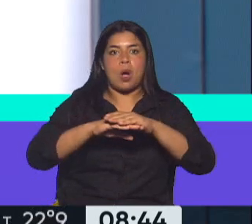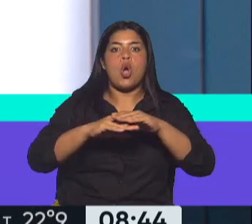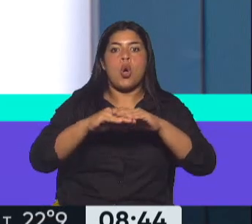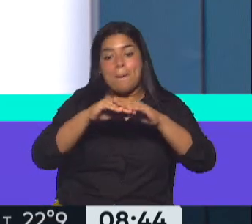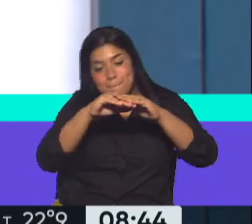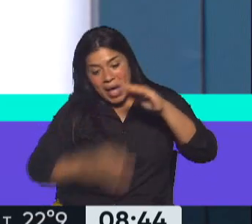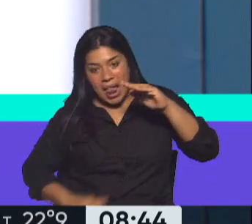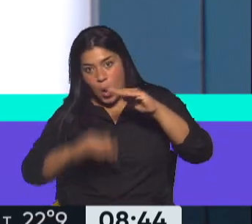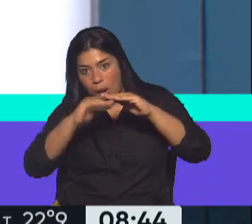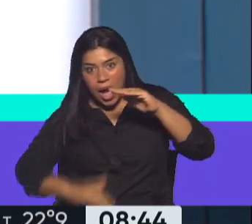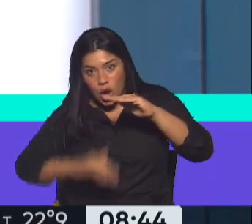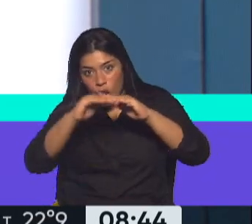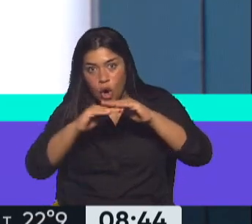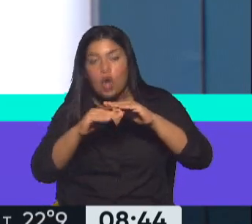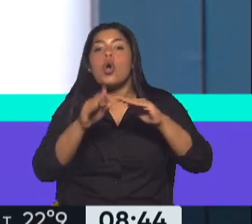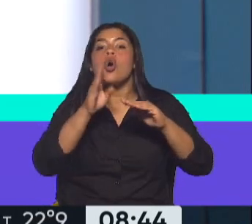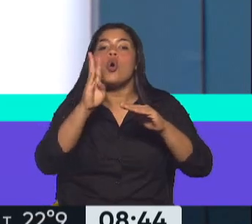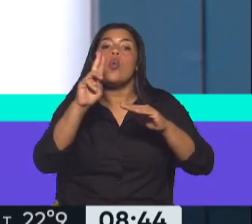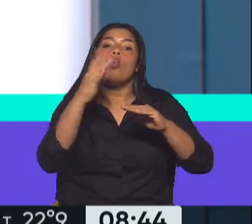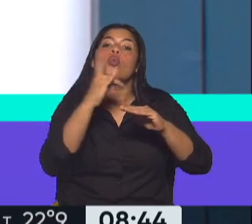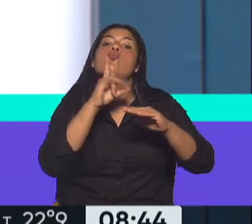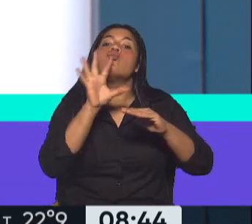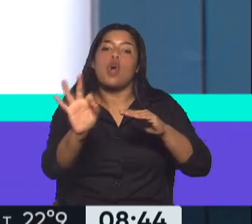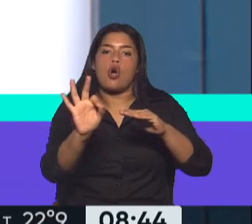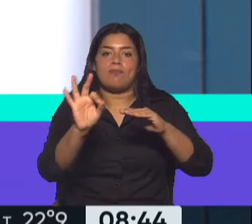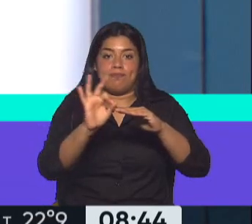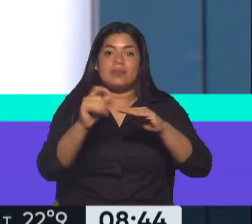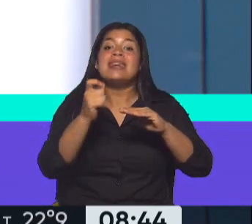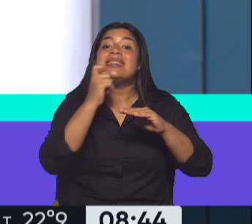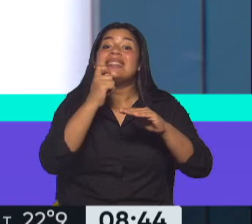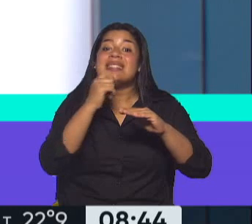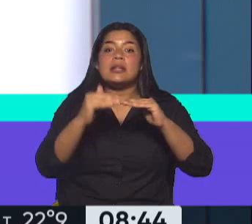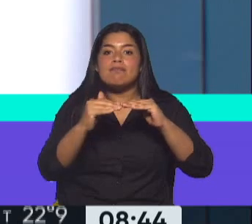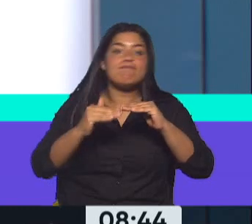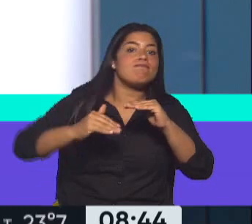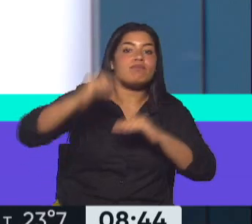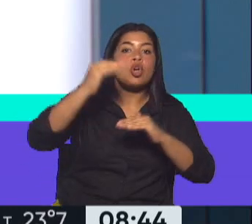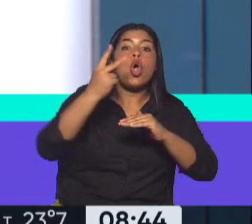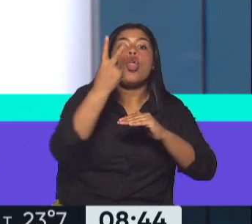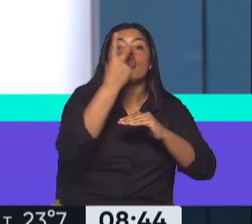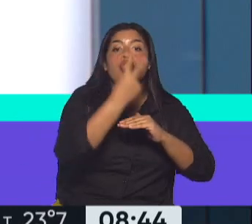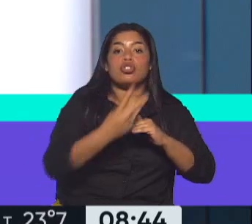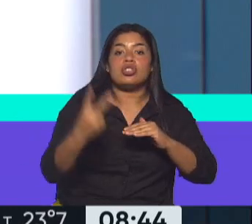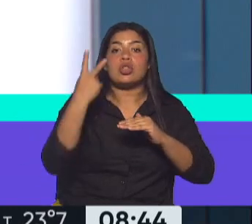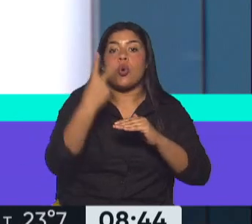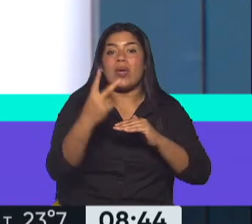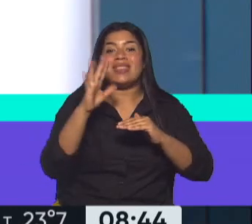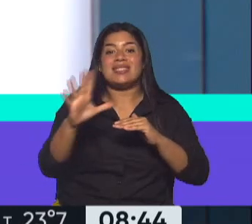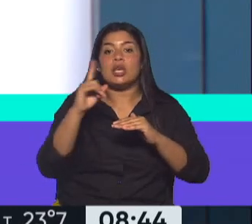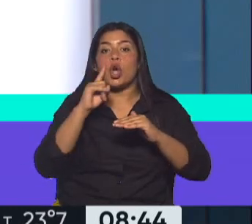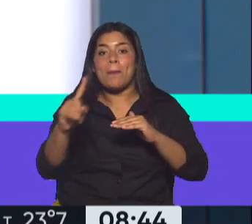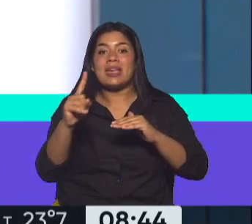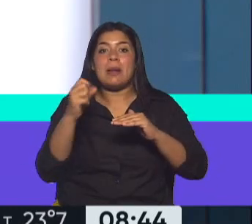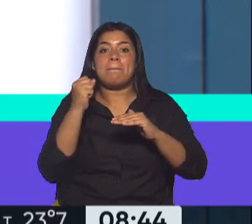tema, entonces desde el 2022 tenés que estar recién por encima de los 225.000 pesos brutos para empezar a